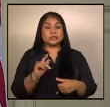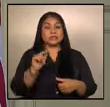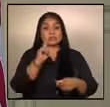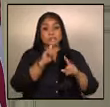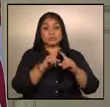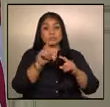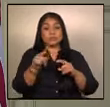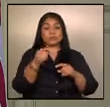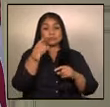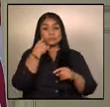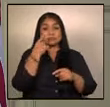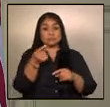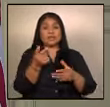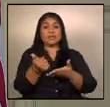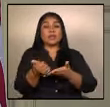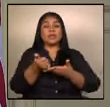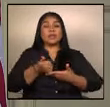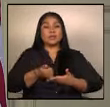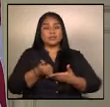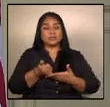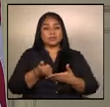International Studies, la colaboración